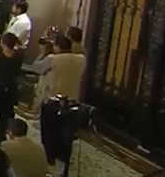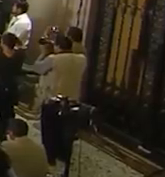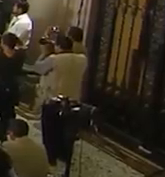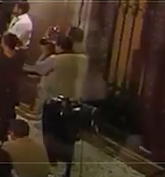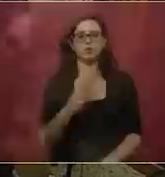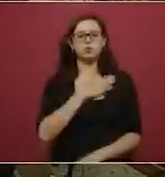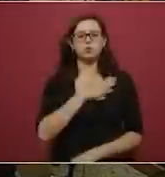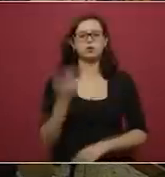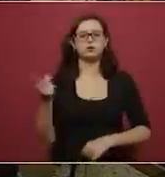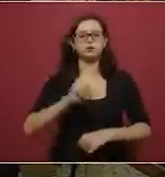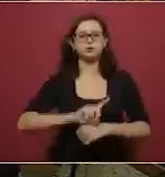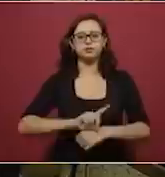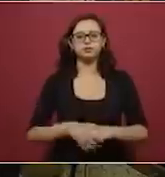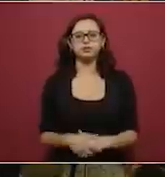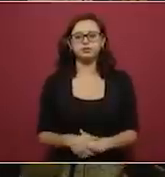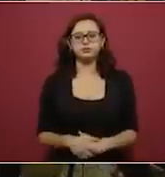los días